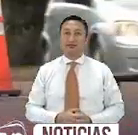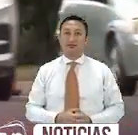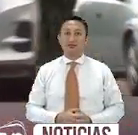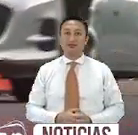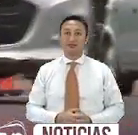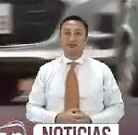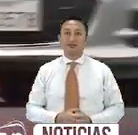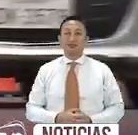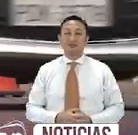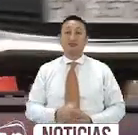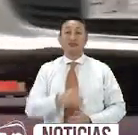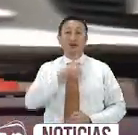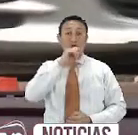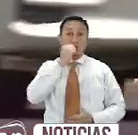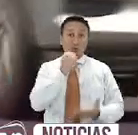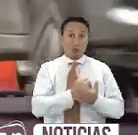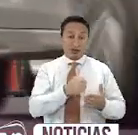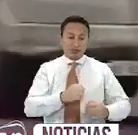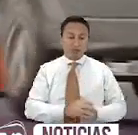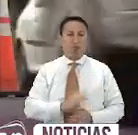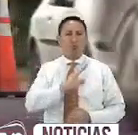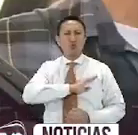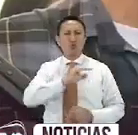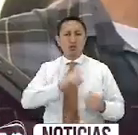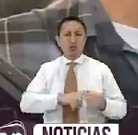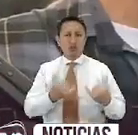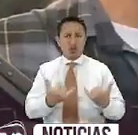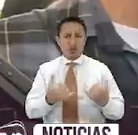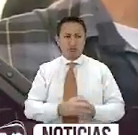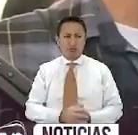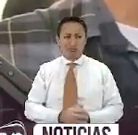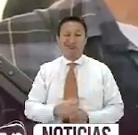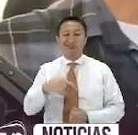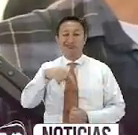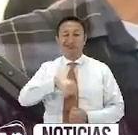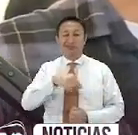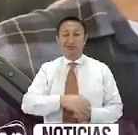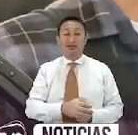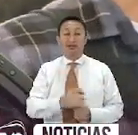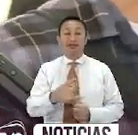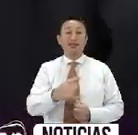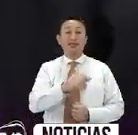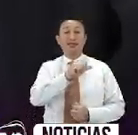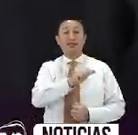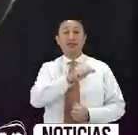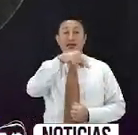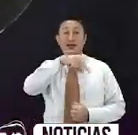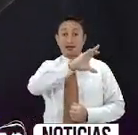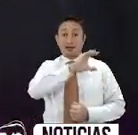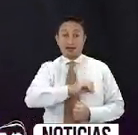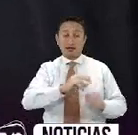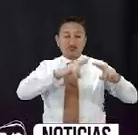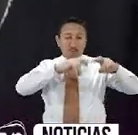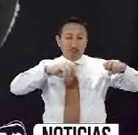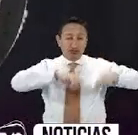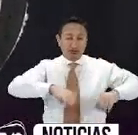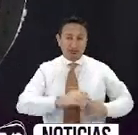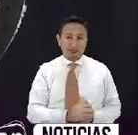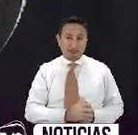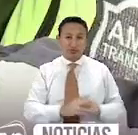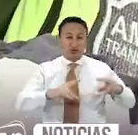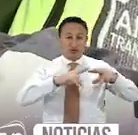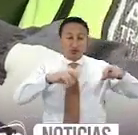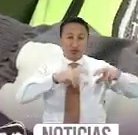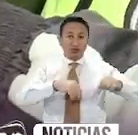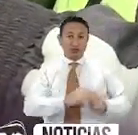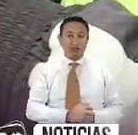propio pico y placa. En ese sentido, el municipio de Quito determinó que se trata de la depuración de la Agencia Metropolitana de Tránsito, AMT, a la que